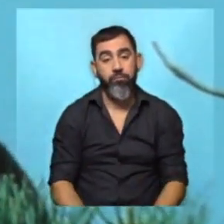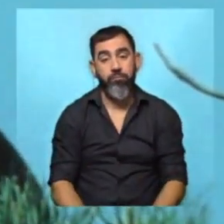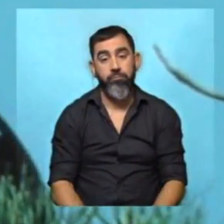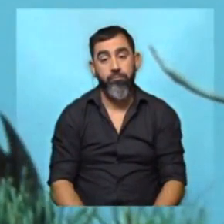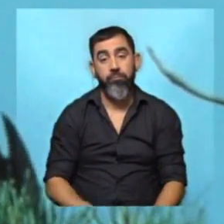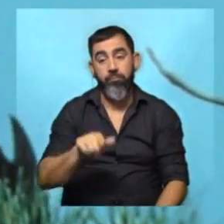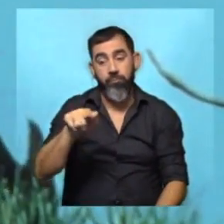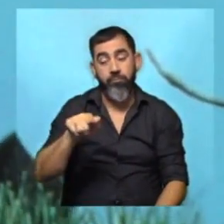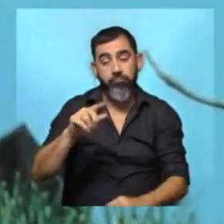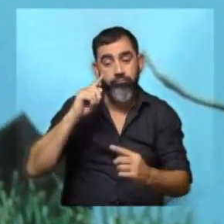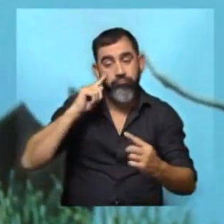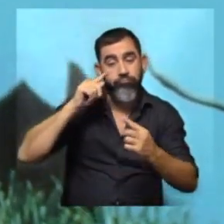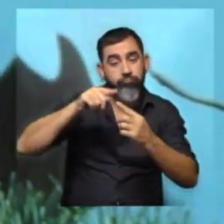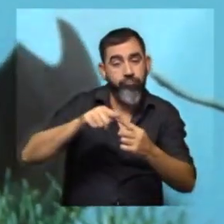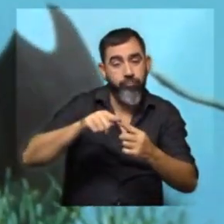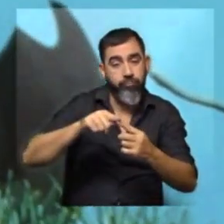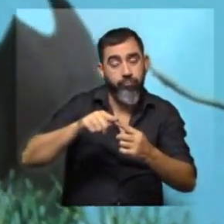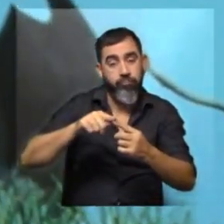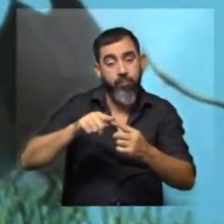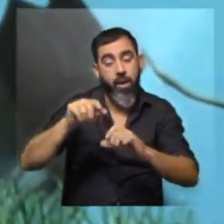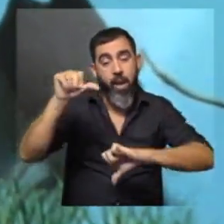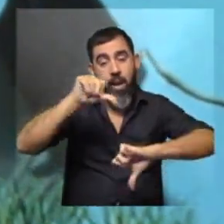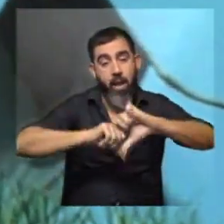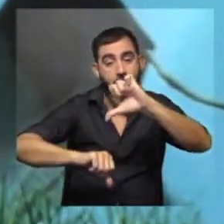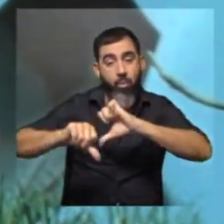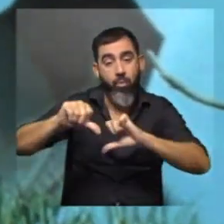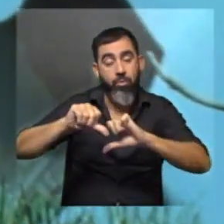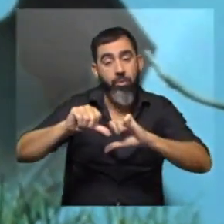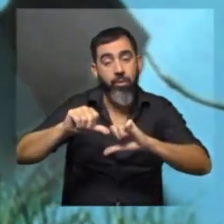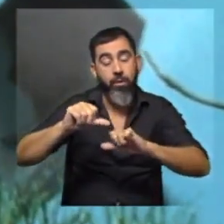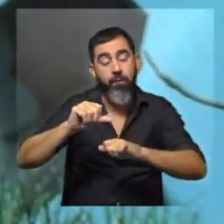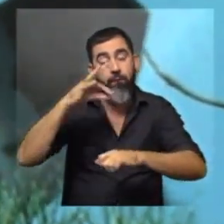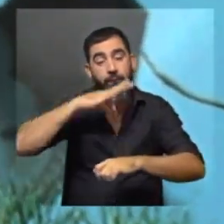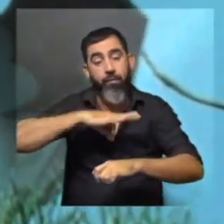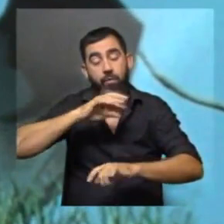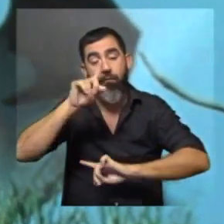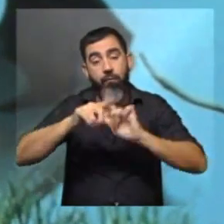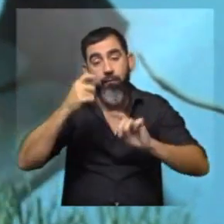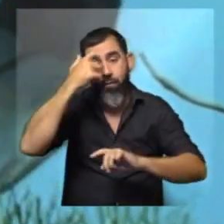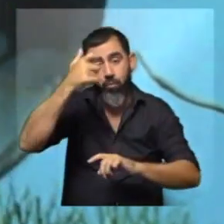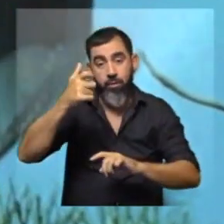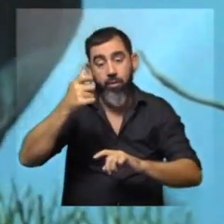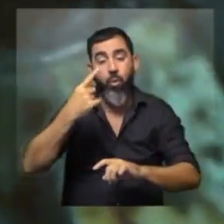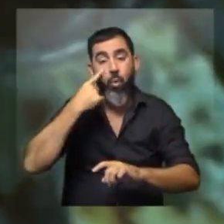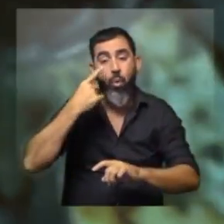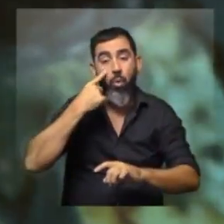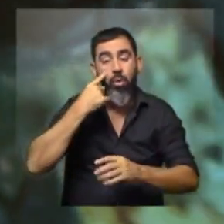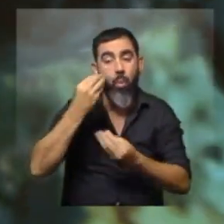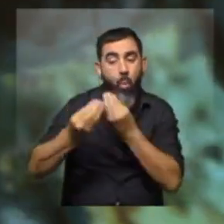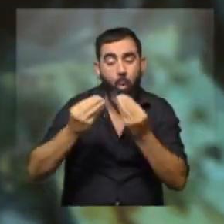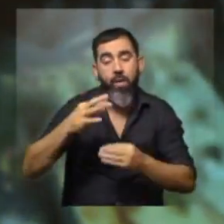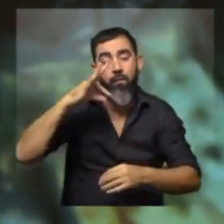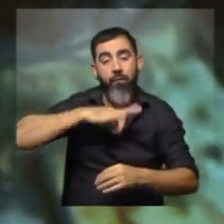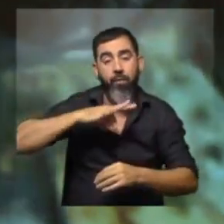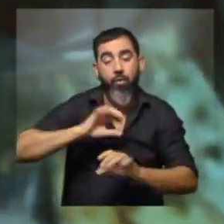se dedican, entre otras cosas, en el laboratorio del Departamento de Virología de Facultad de Ciencias, a conocer cuáles son los virus